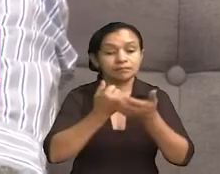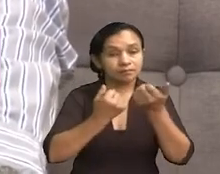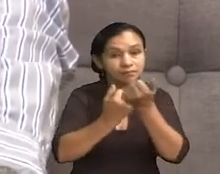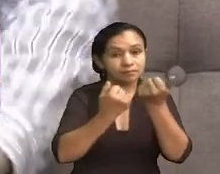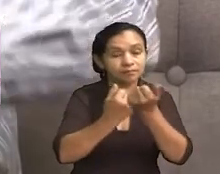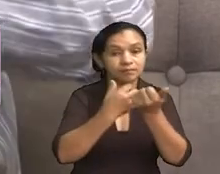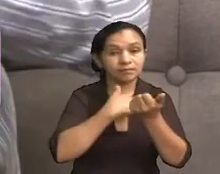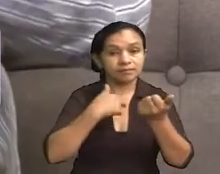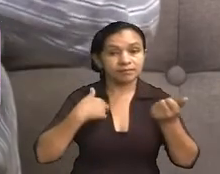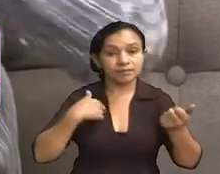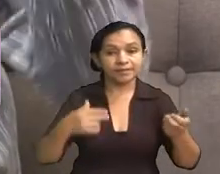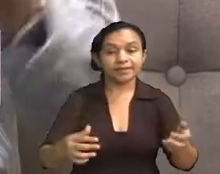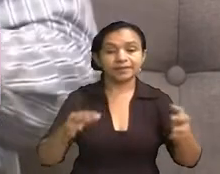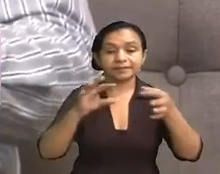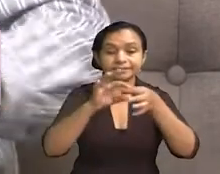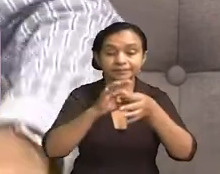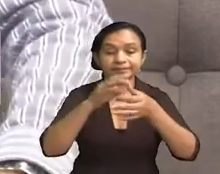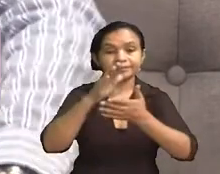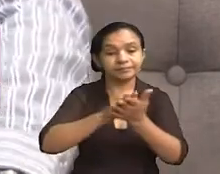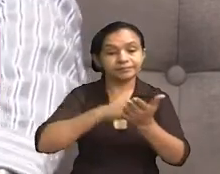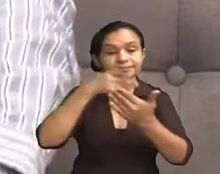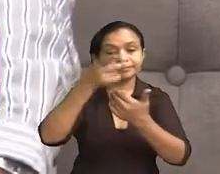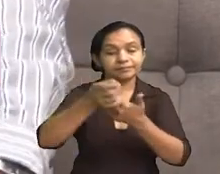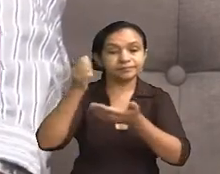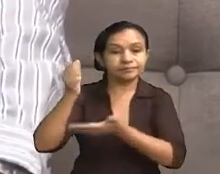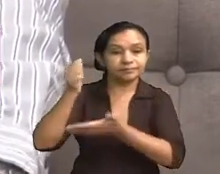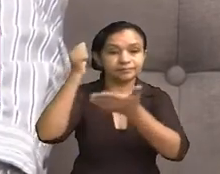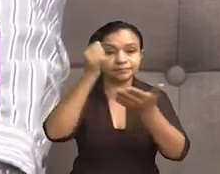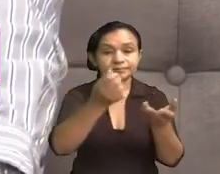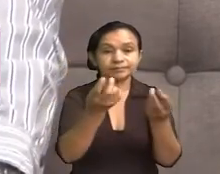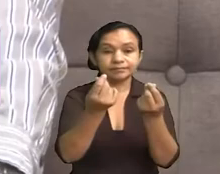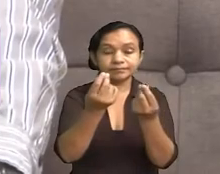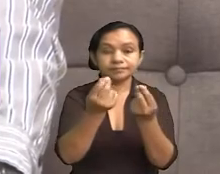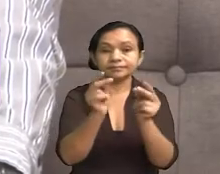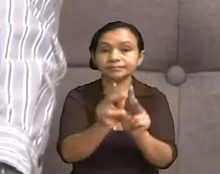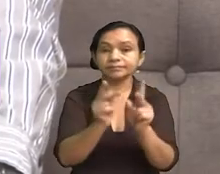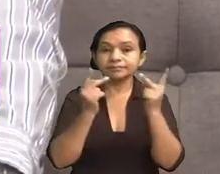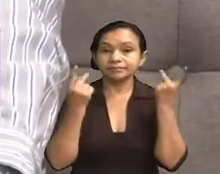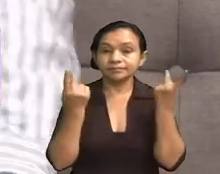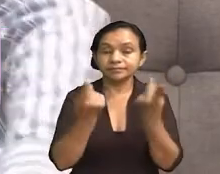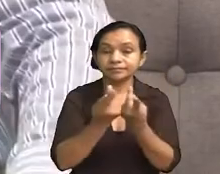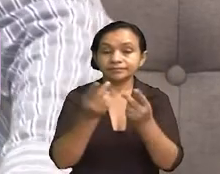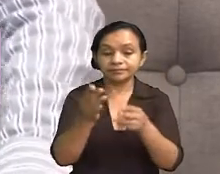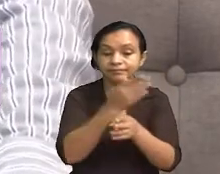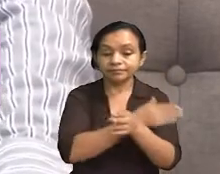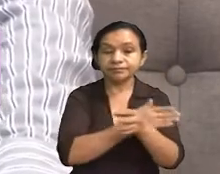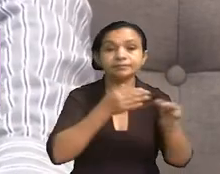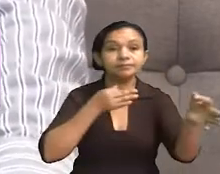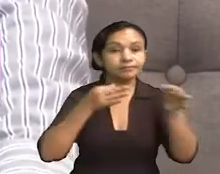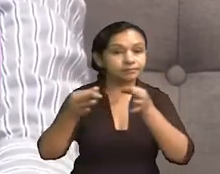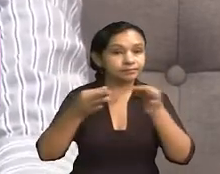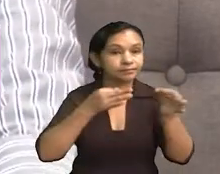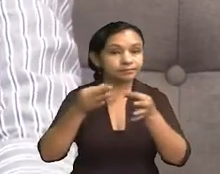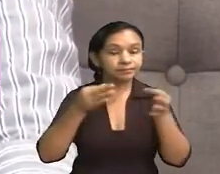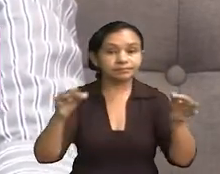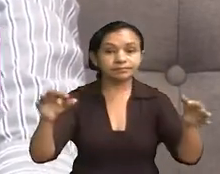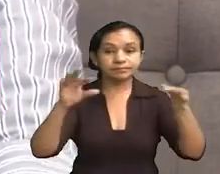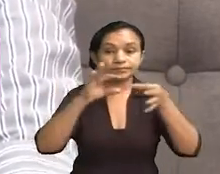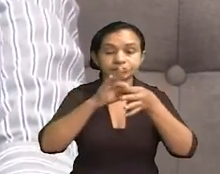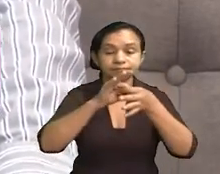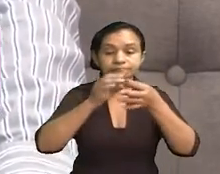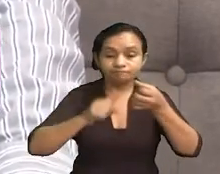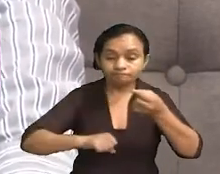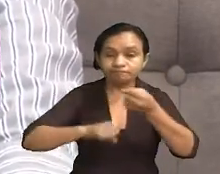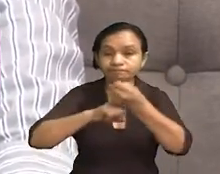serán parte de este programa de inversión pública que, como te decía al inicio, son parte de este motor